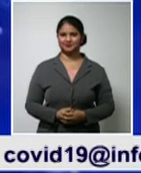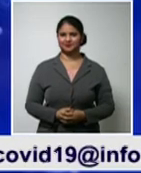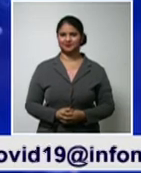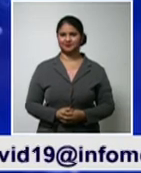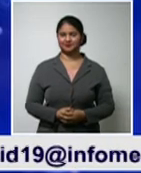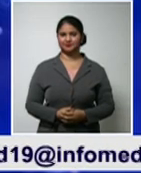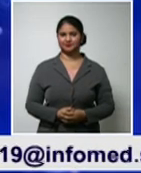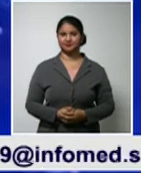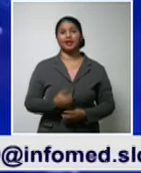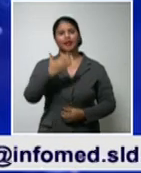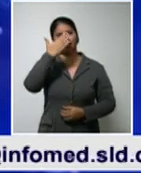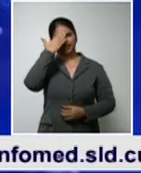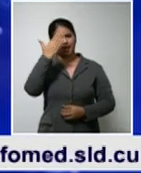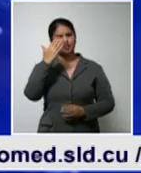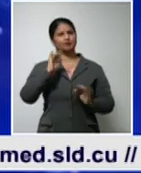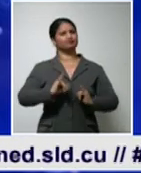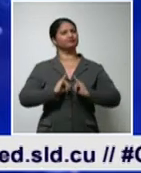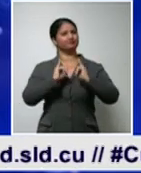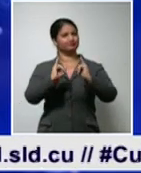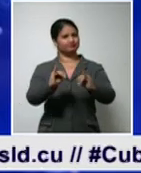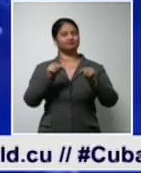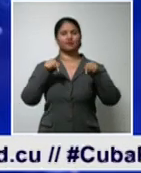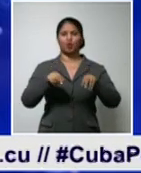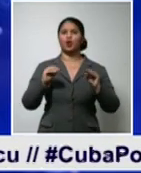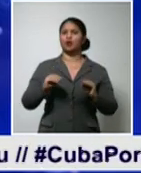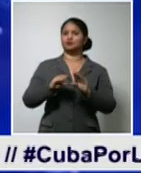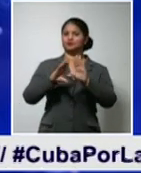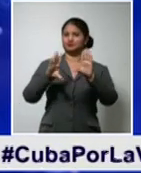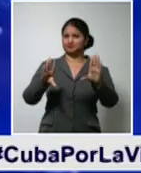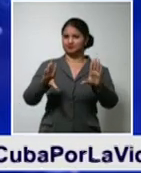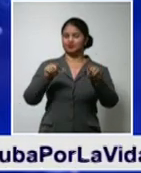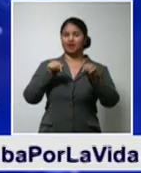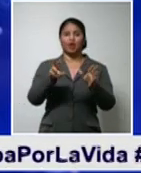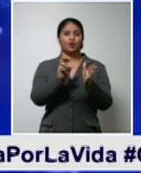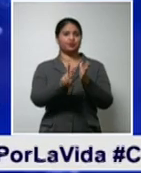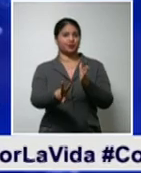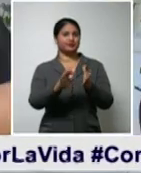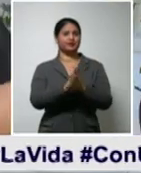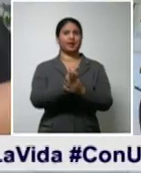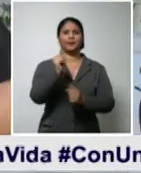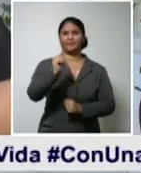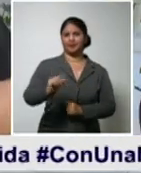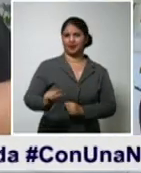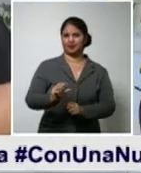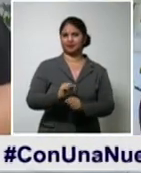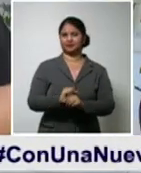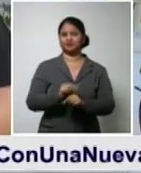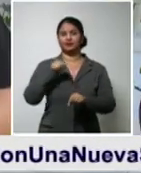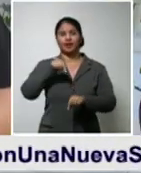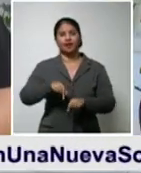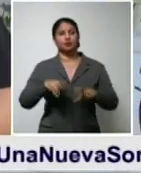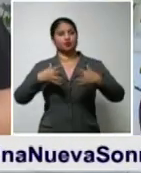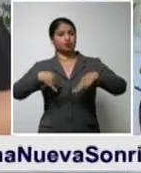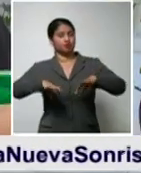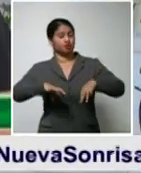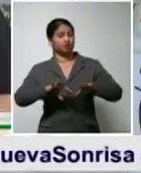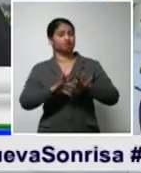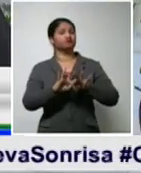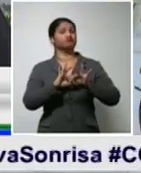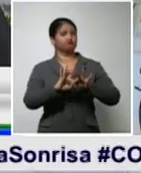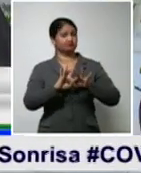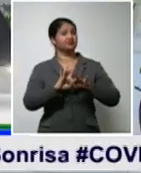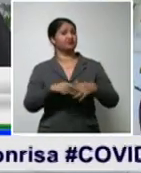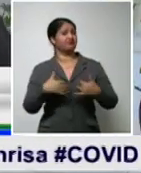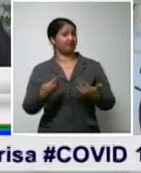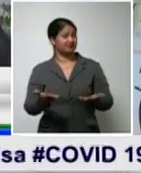este contacto con la conferencia de prensa desde la provincia de Mayabeque. Una situación compleja presenta nuestro